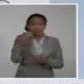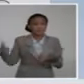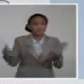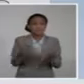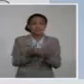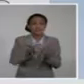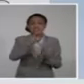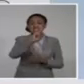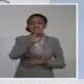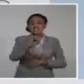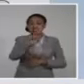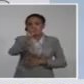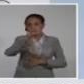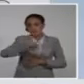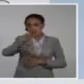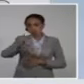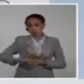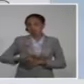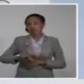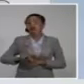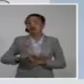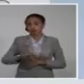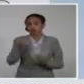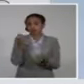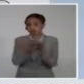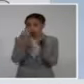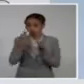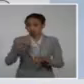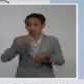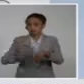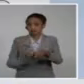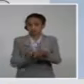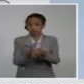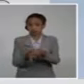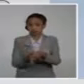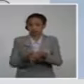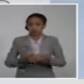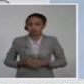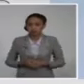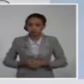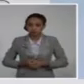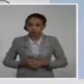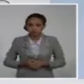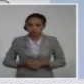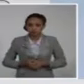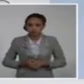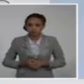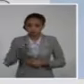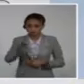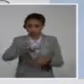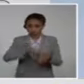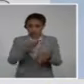1.060 personas con COVID-19. Estamos hablando de